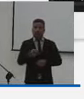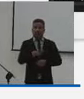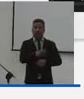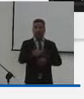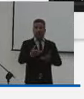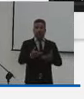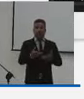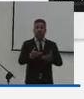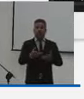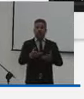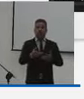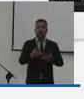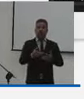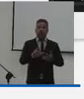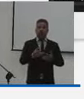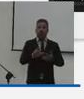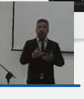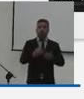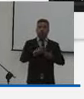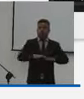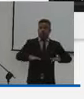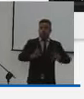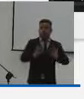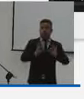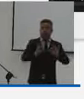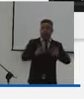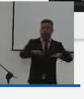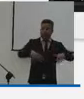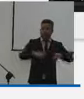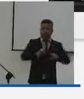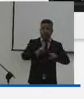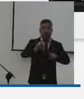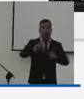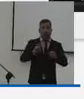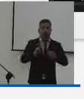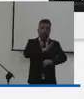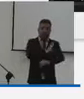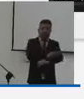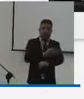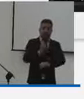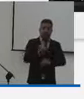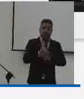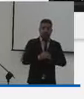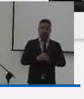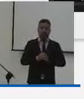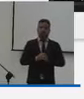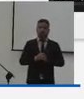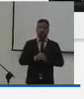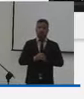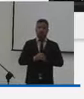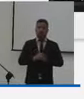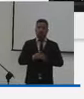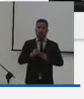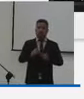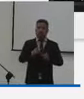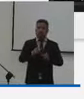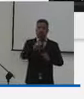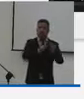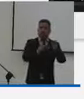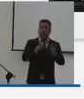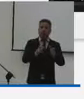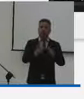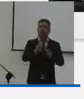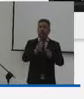traza pro deporte ha dejado un buen espacio pero se debe fortalecer desde el nivel de los